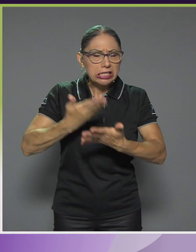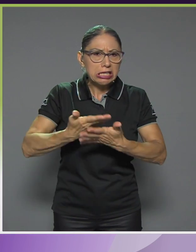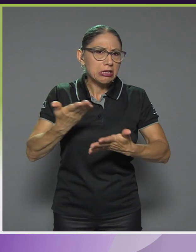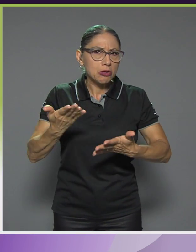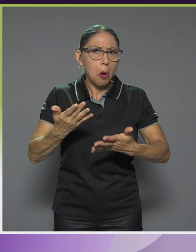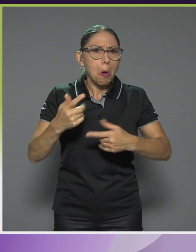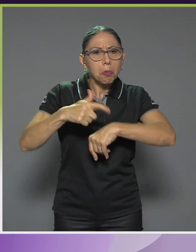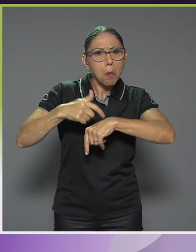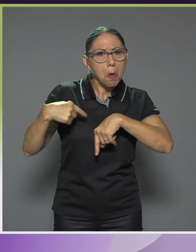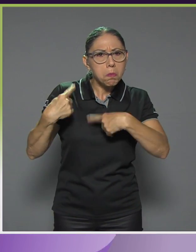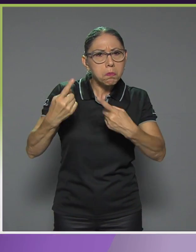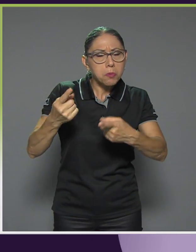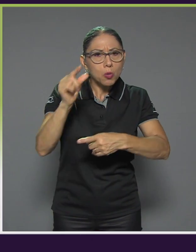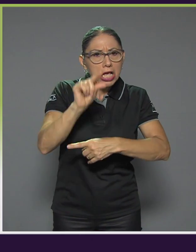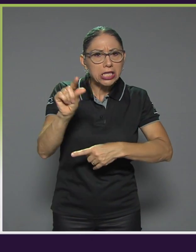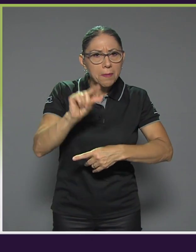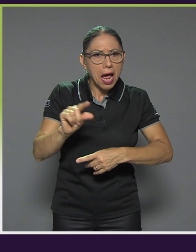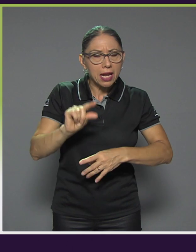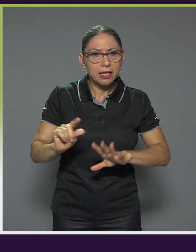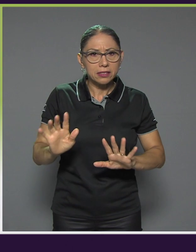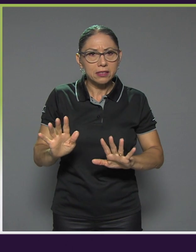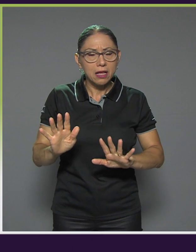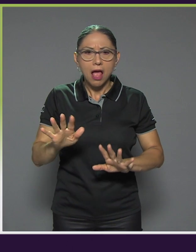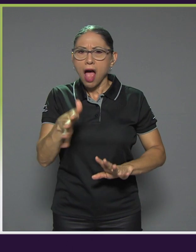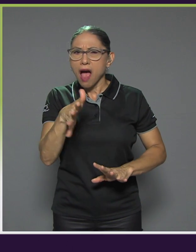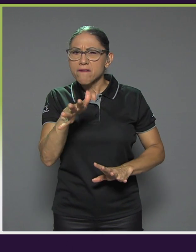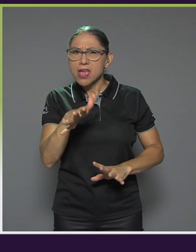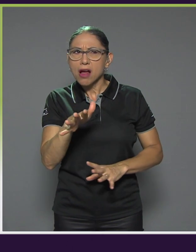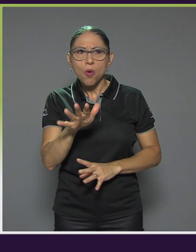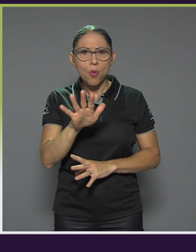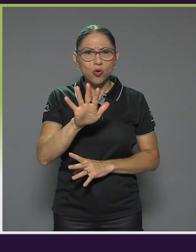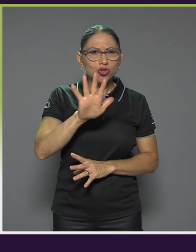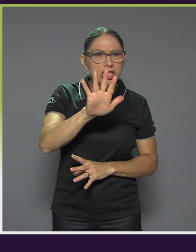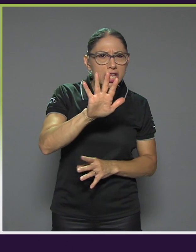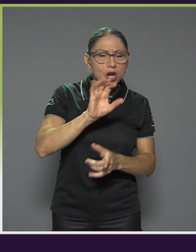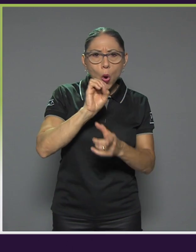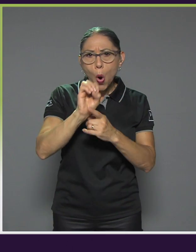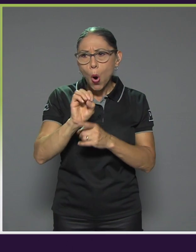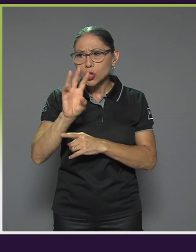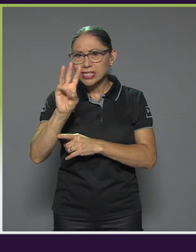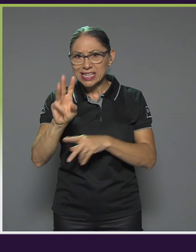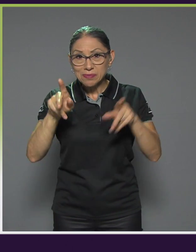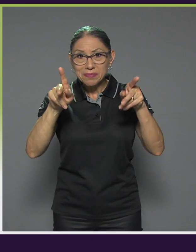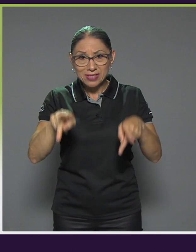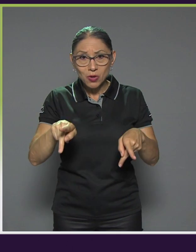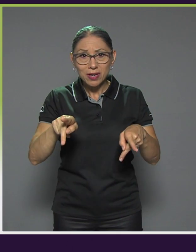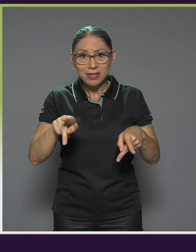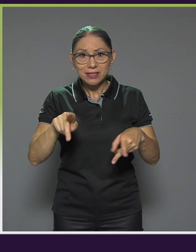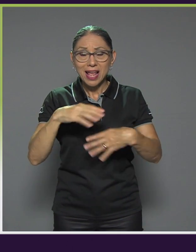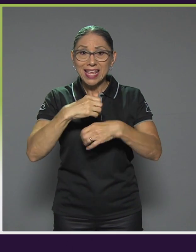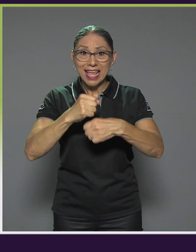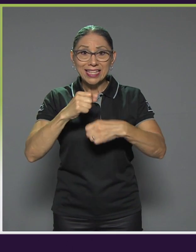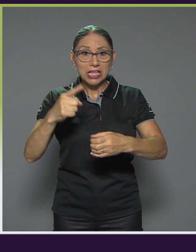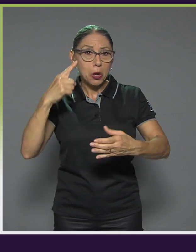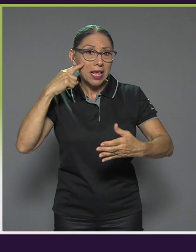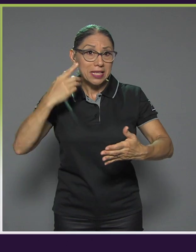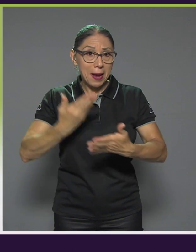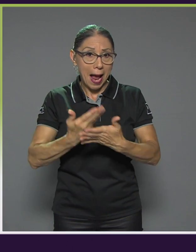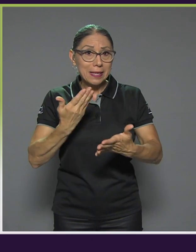había como como cinco como cinco o seis compañeros que se están en este casting